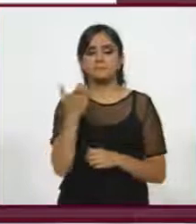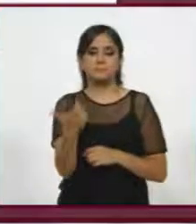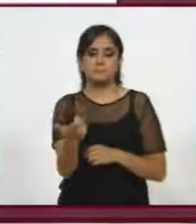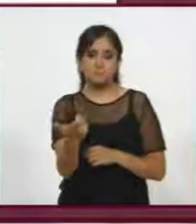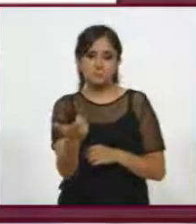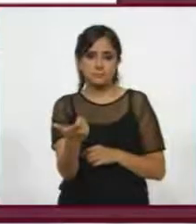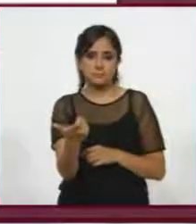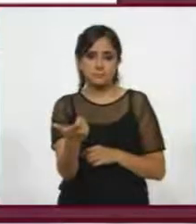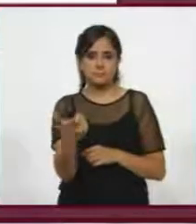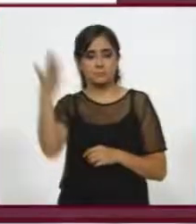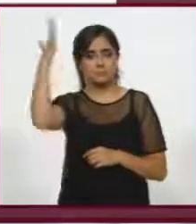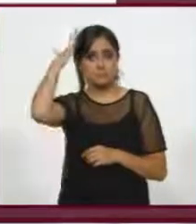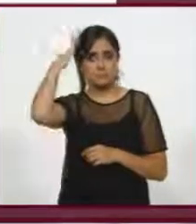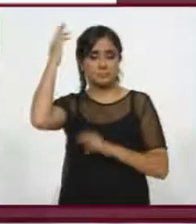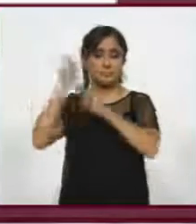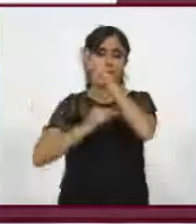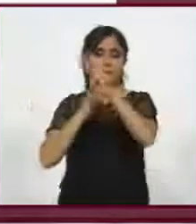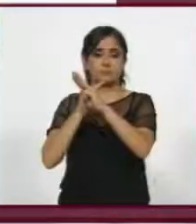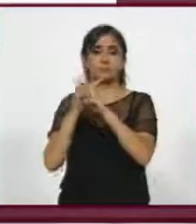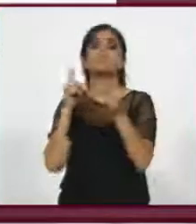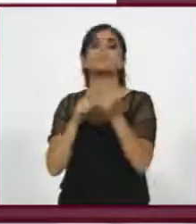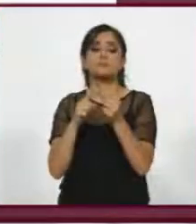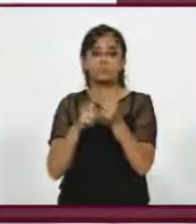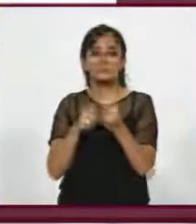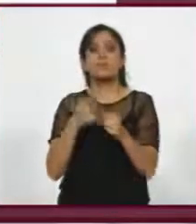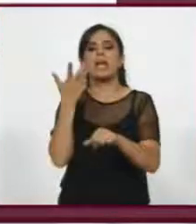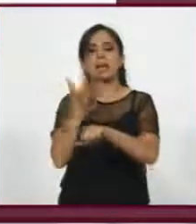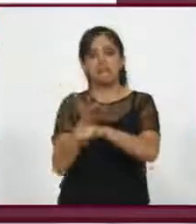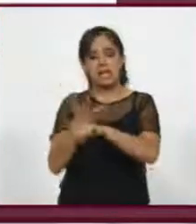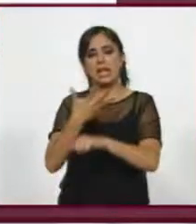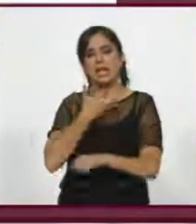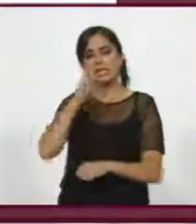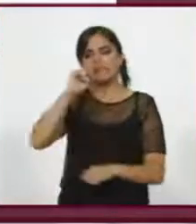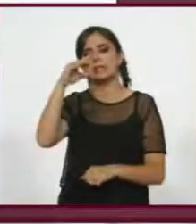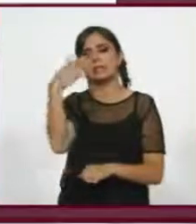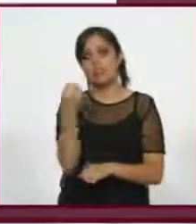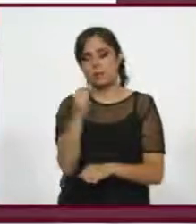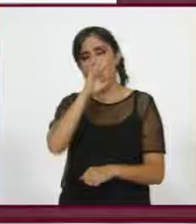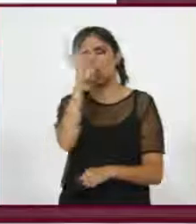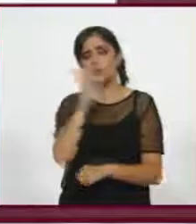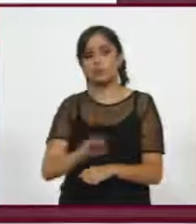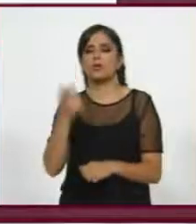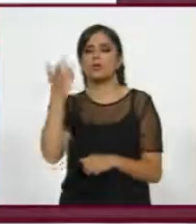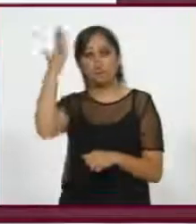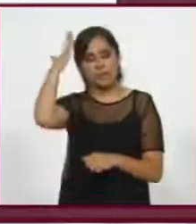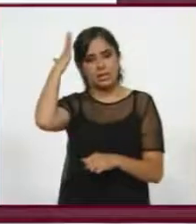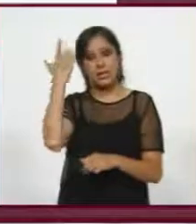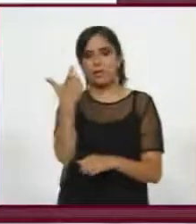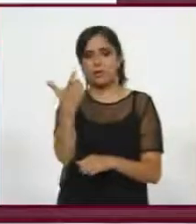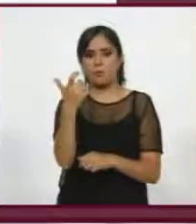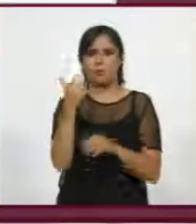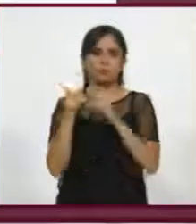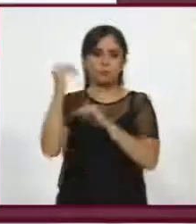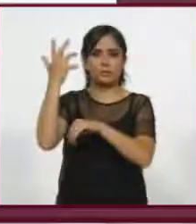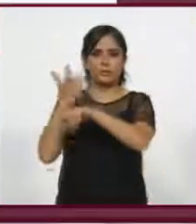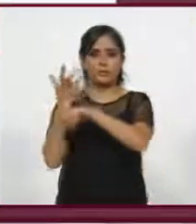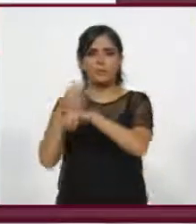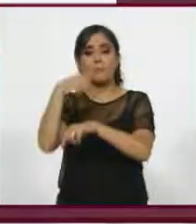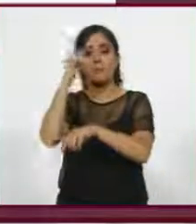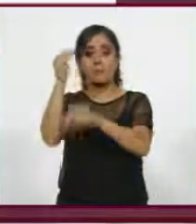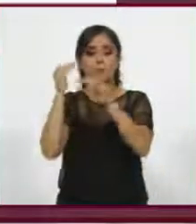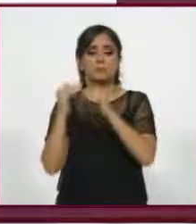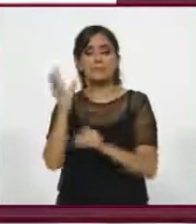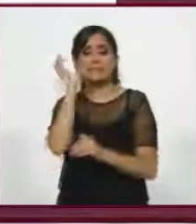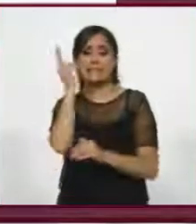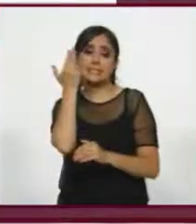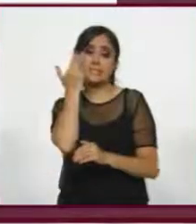economía líder en el mundo. Todavía Estados Unidos tiene el 39 contra 34, pero esto varía mucho